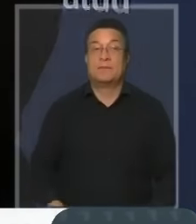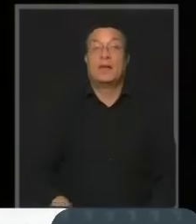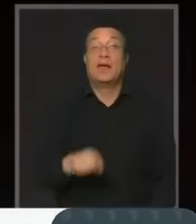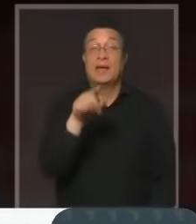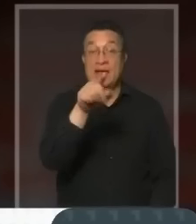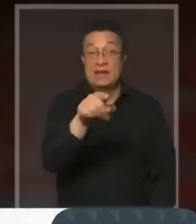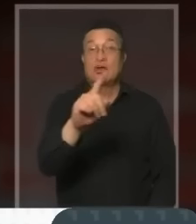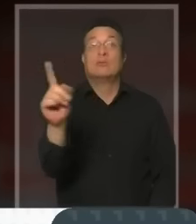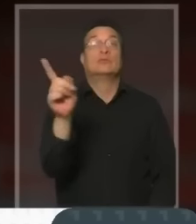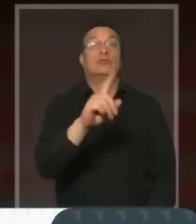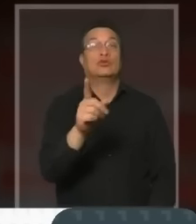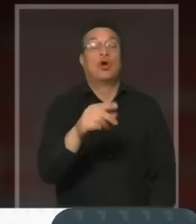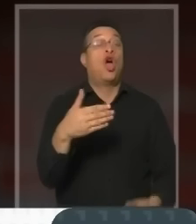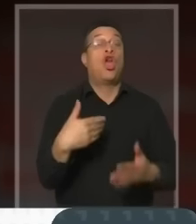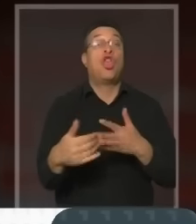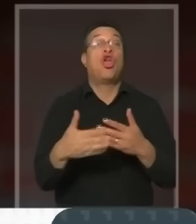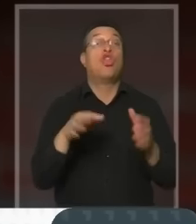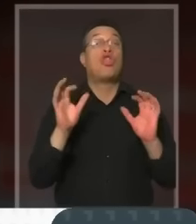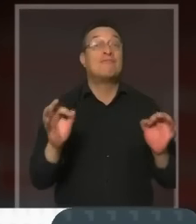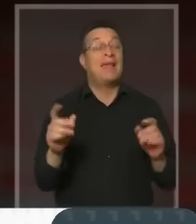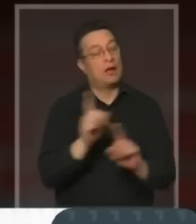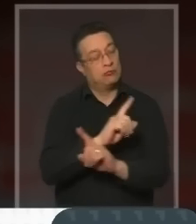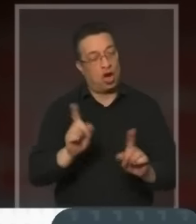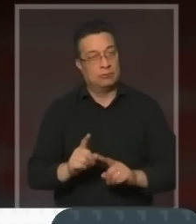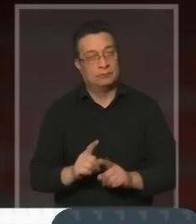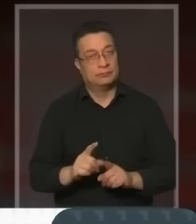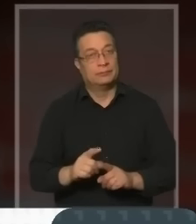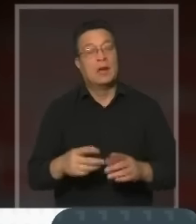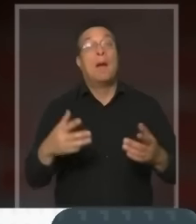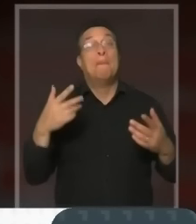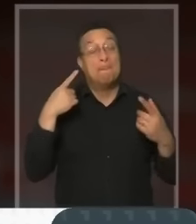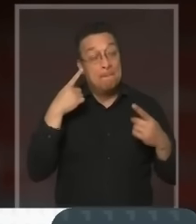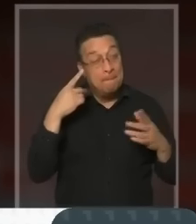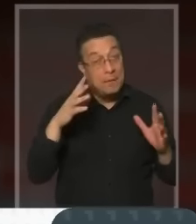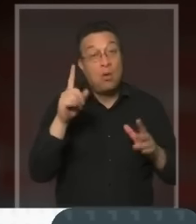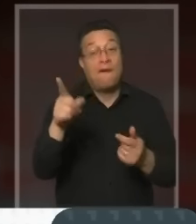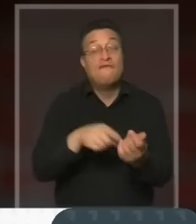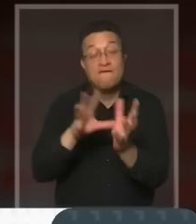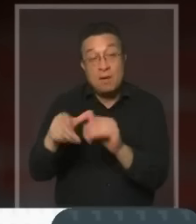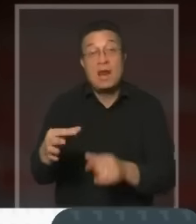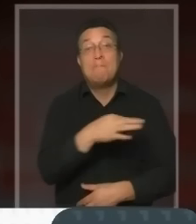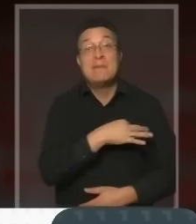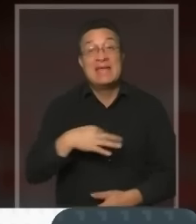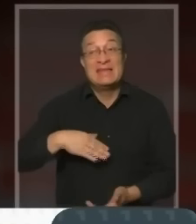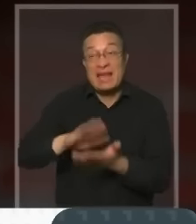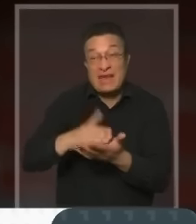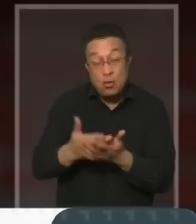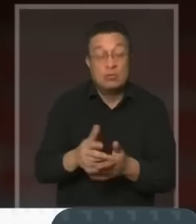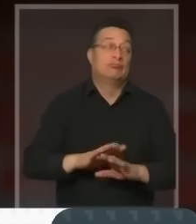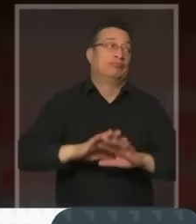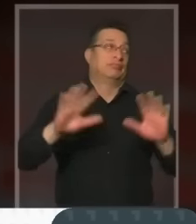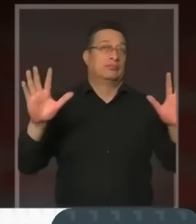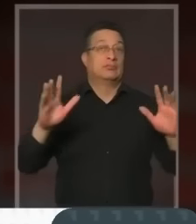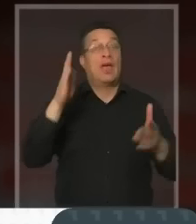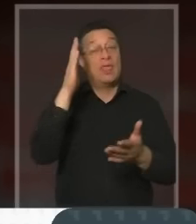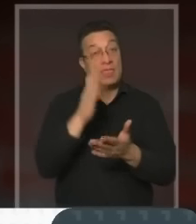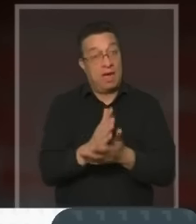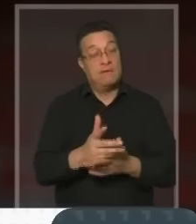algo cotidiano, me encantaría que lo fuera, y menos cuando es un familiar de la ministra de Salud. Y en la vida hay que serlo y